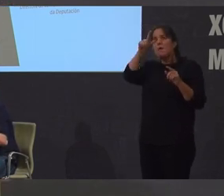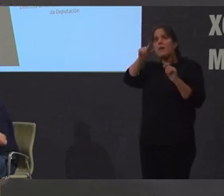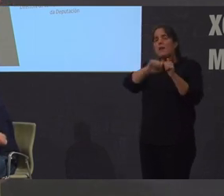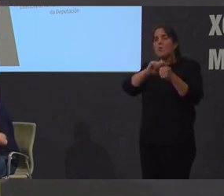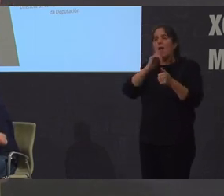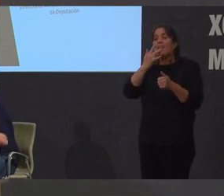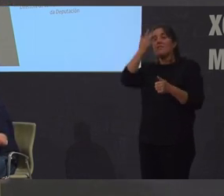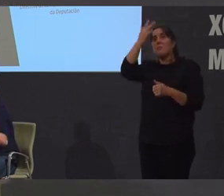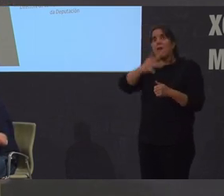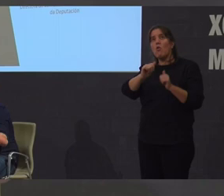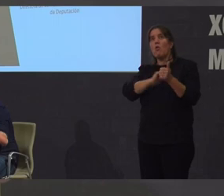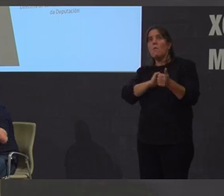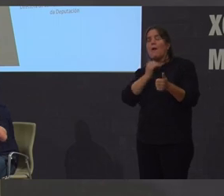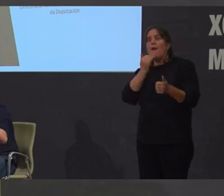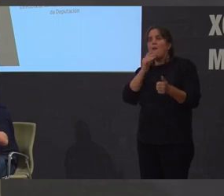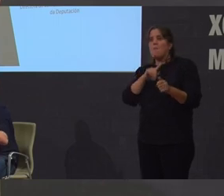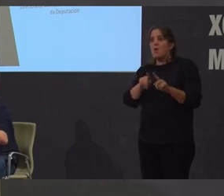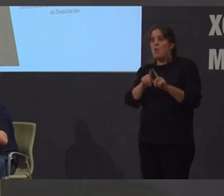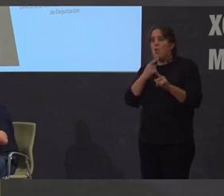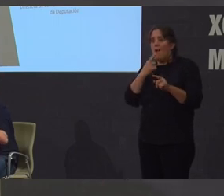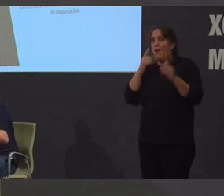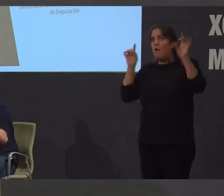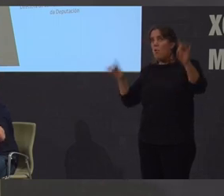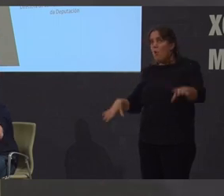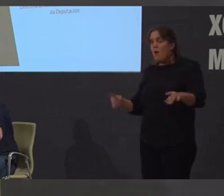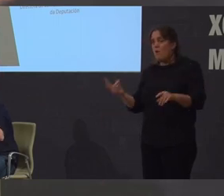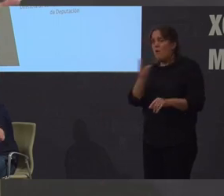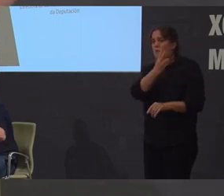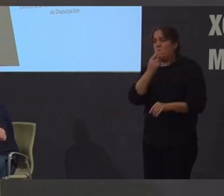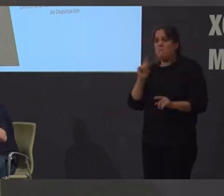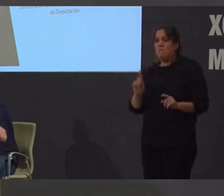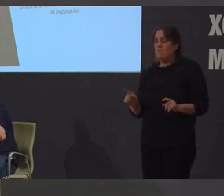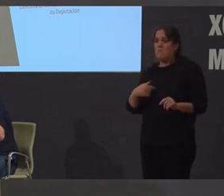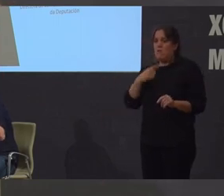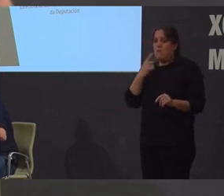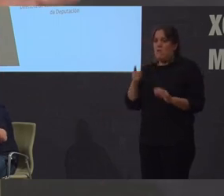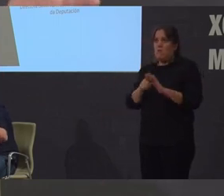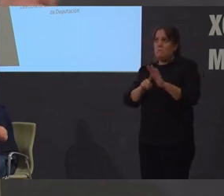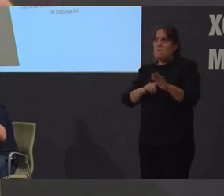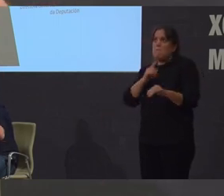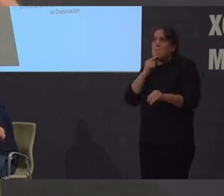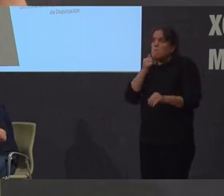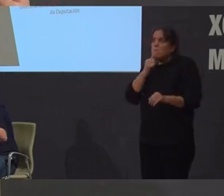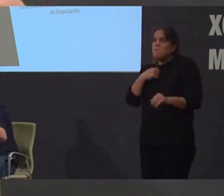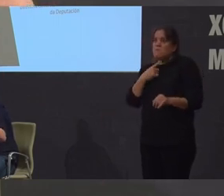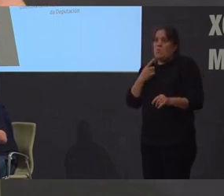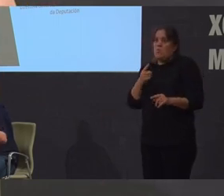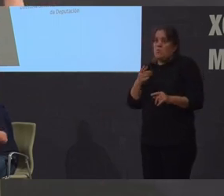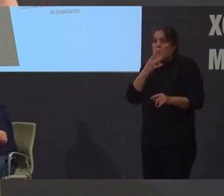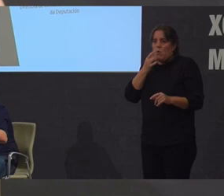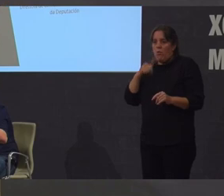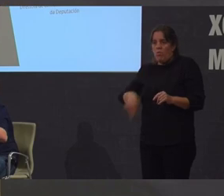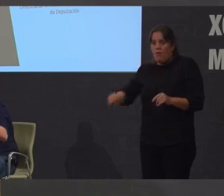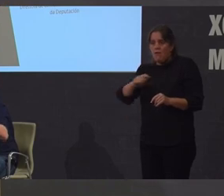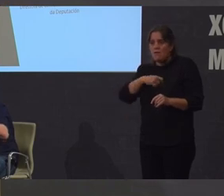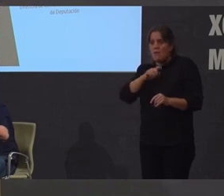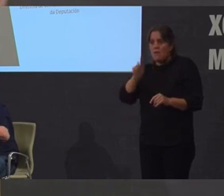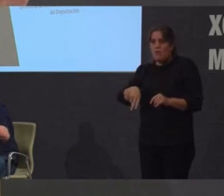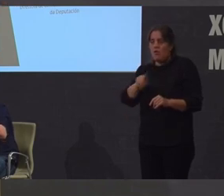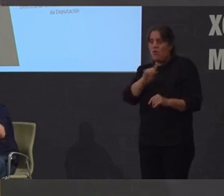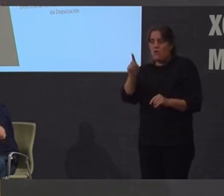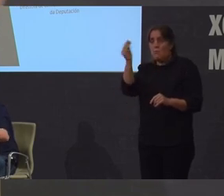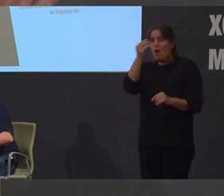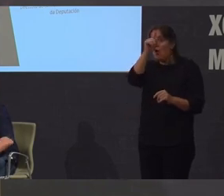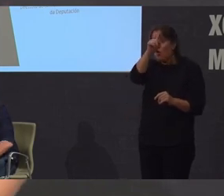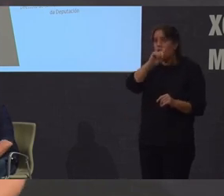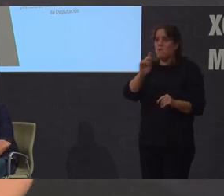espejo, pero sabiendo que no tenemos por qué mirarnos en ese espejo con un complejo de que son mejores lo que han hecho los alemanes. Veremos,